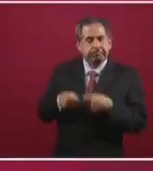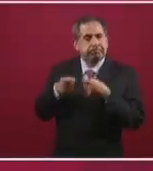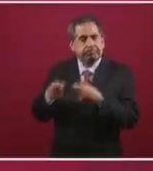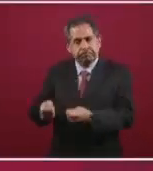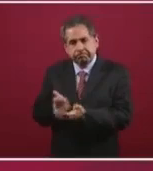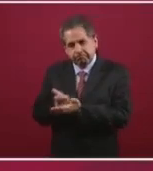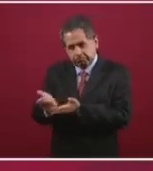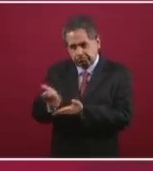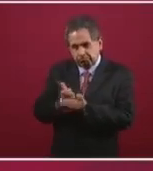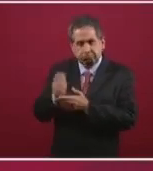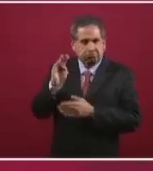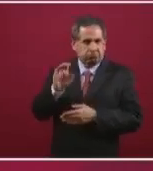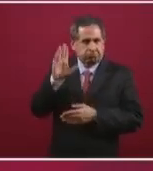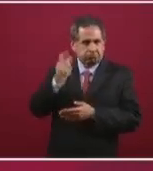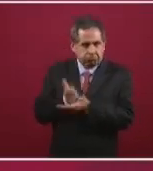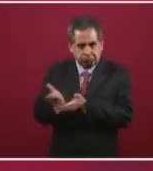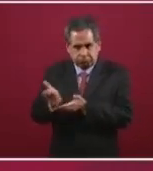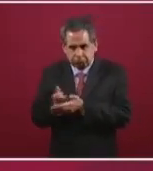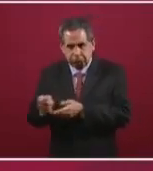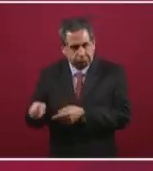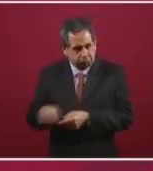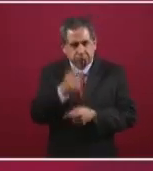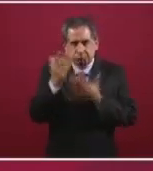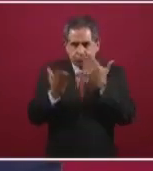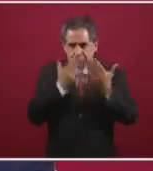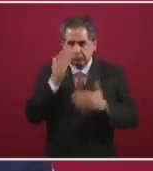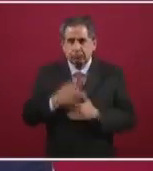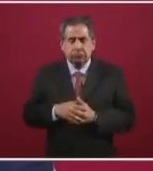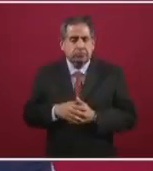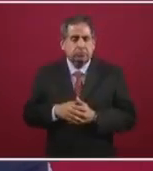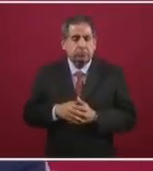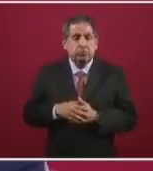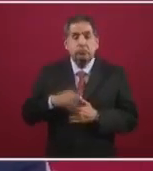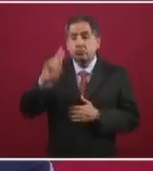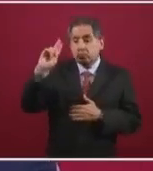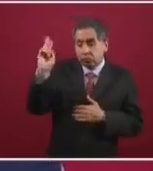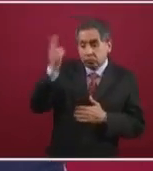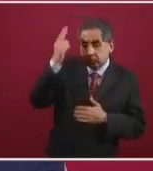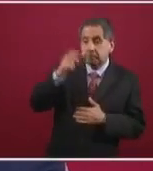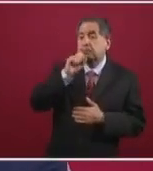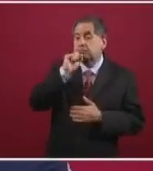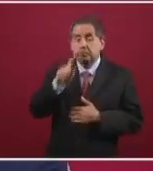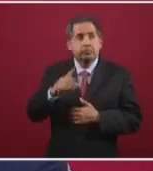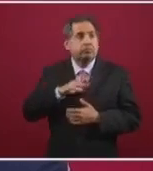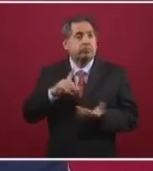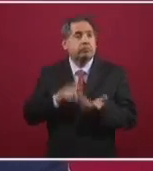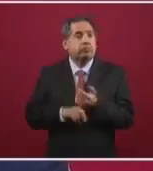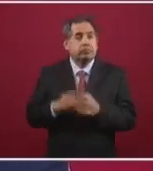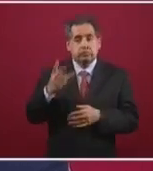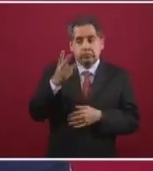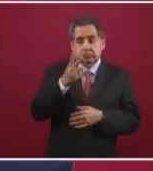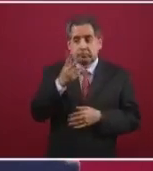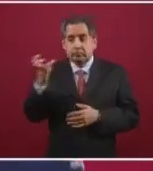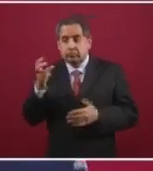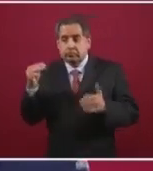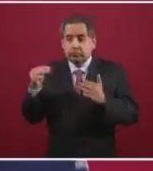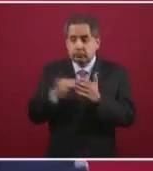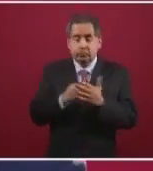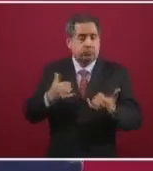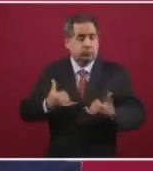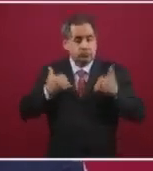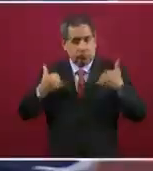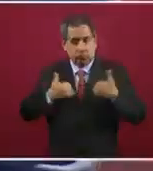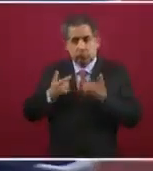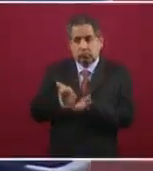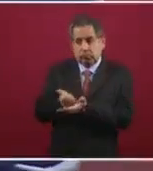están recibiendo becas en el nivel superior. Son 300,000 jóvenes